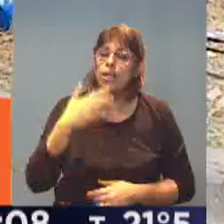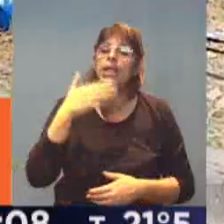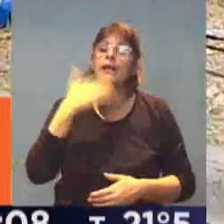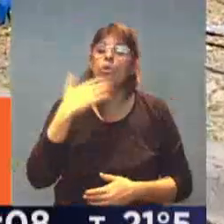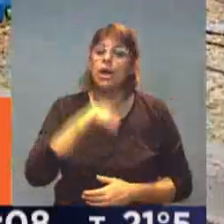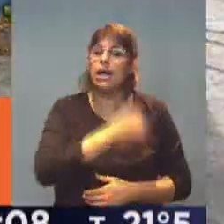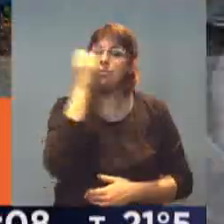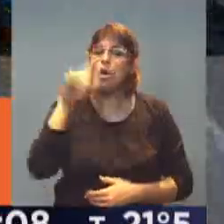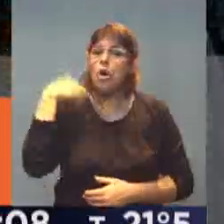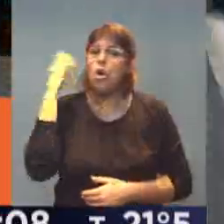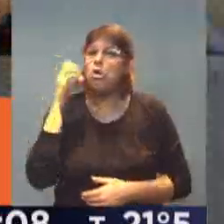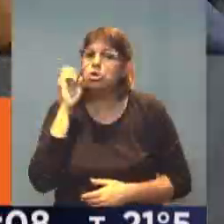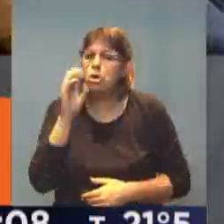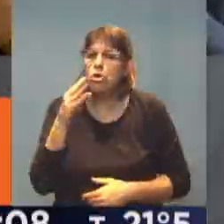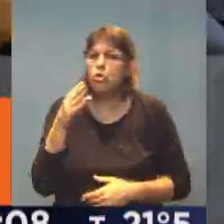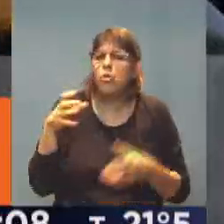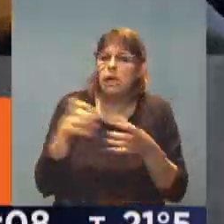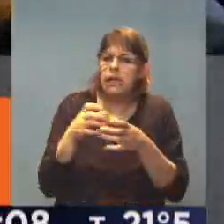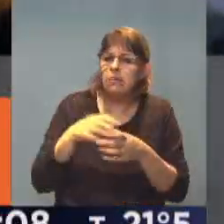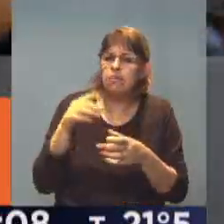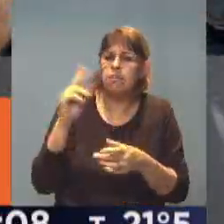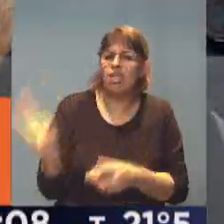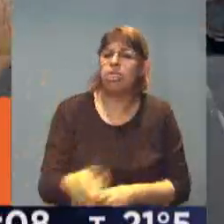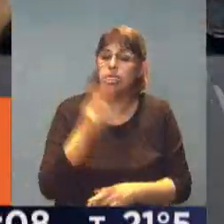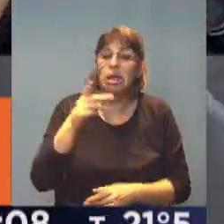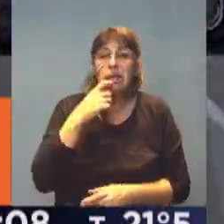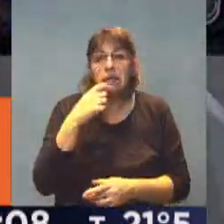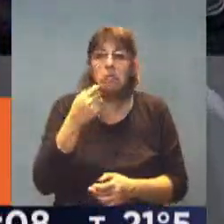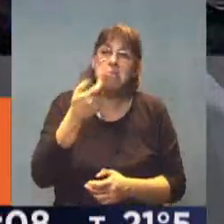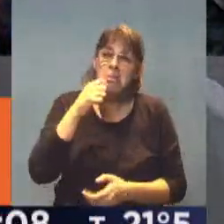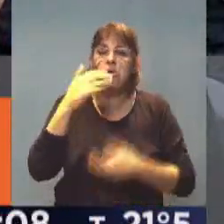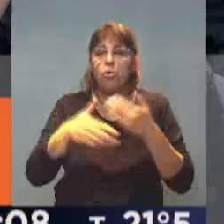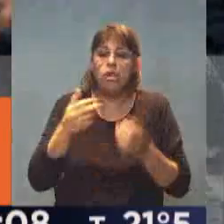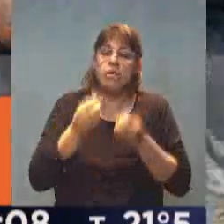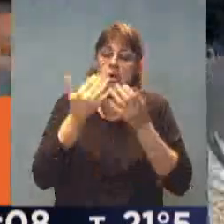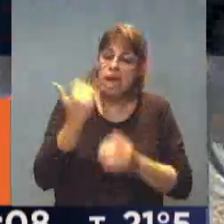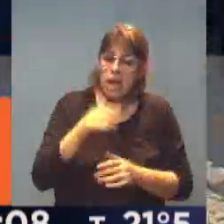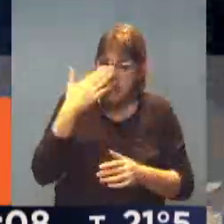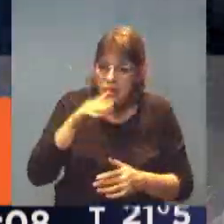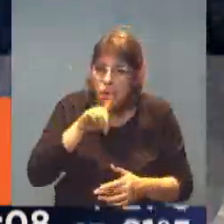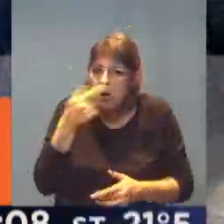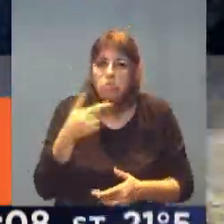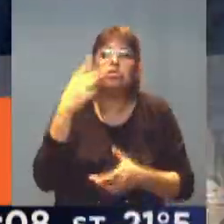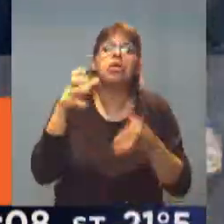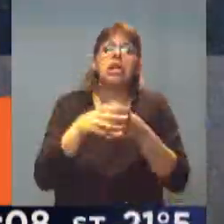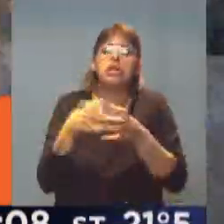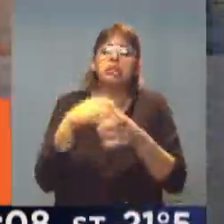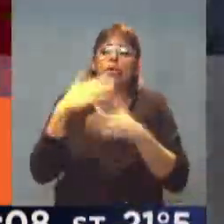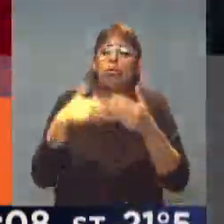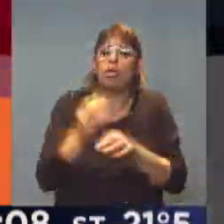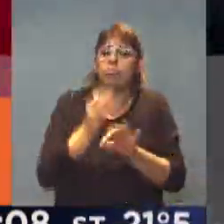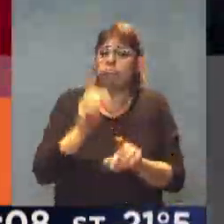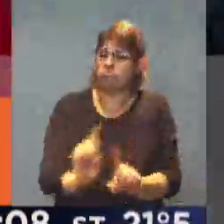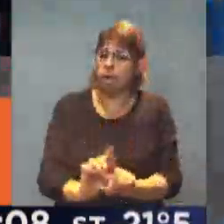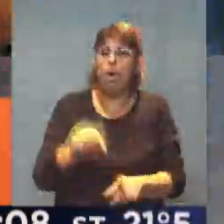no tienen casi nada. Y Boca, River un poquitito, pero nada más. Pero después nadie tiene nada. Hoy estamos de fiesta